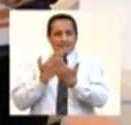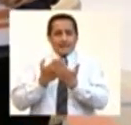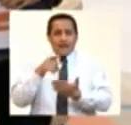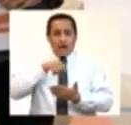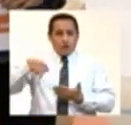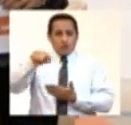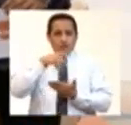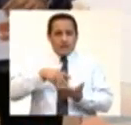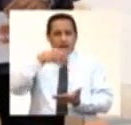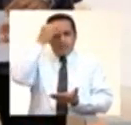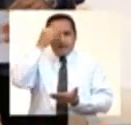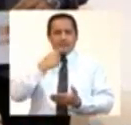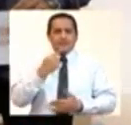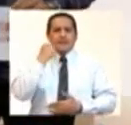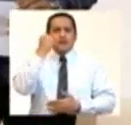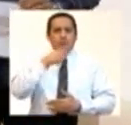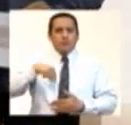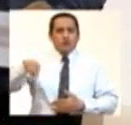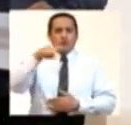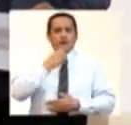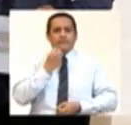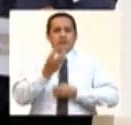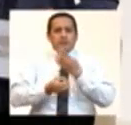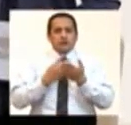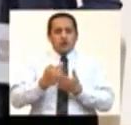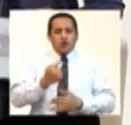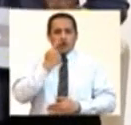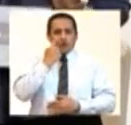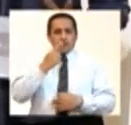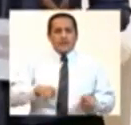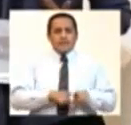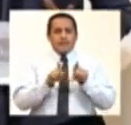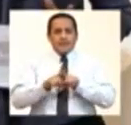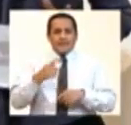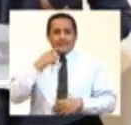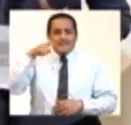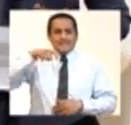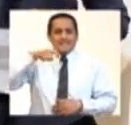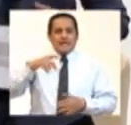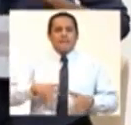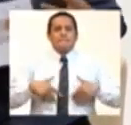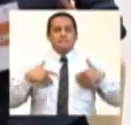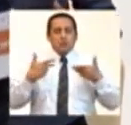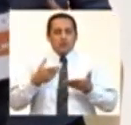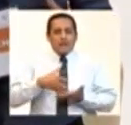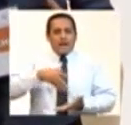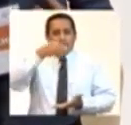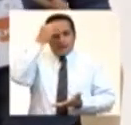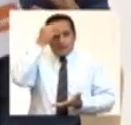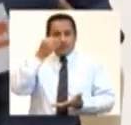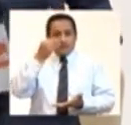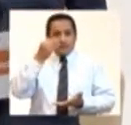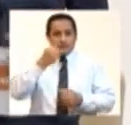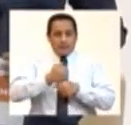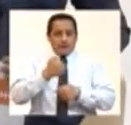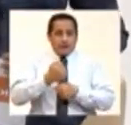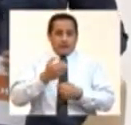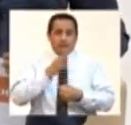sus derechos porque es información que usted necesita conocer y que además necesita también poder